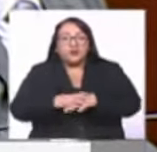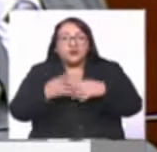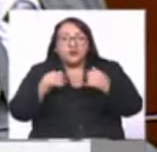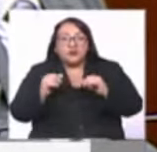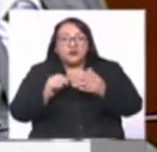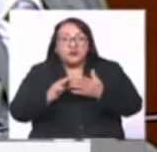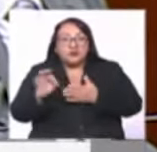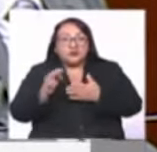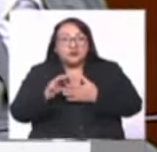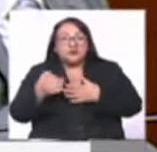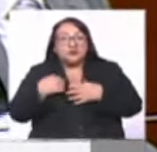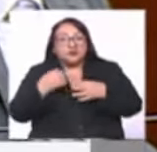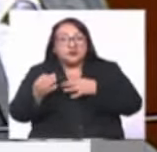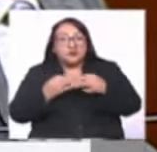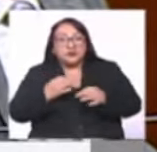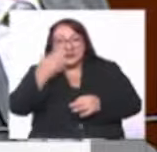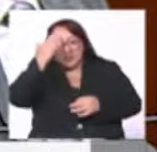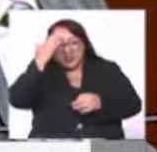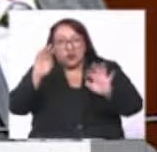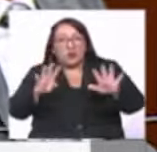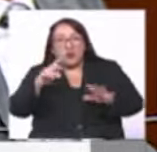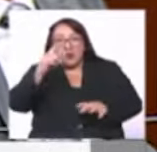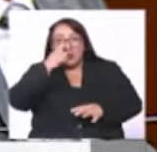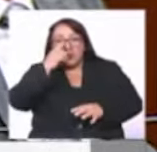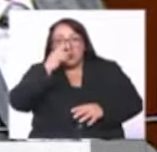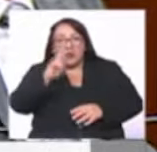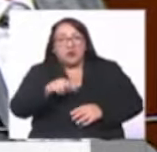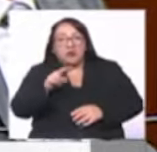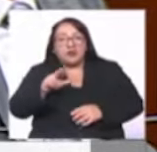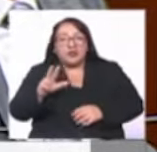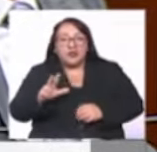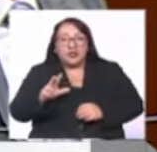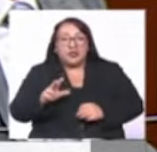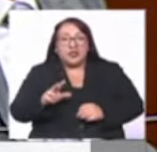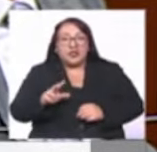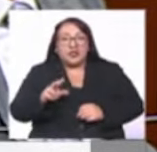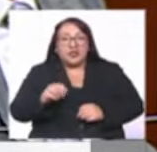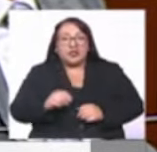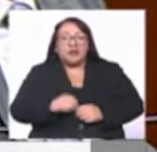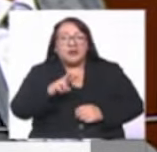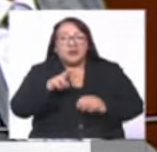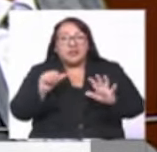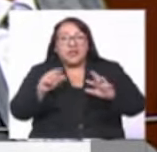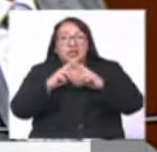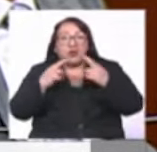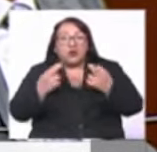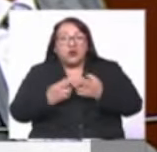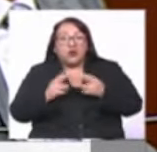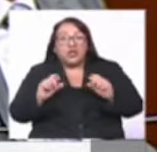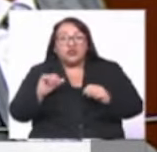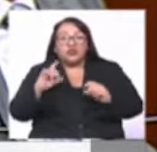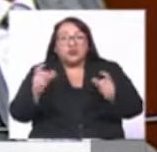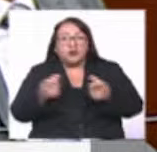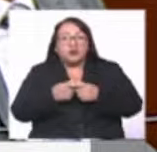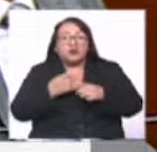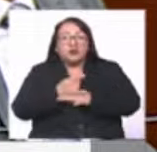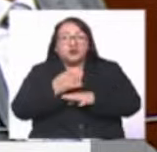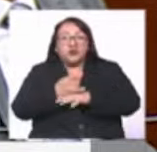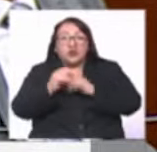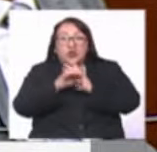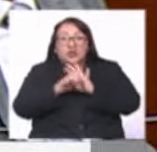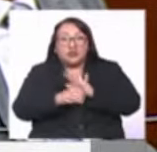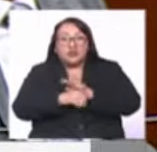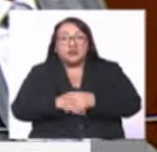calificación debo referir que el día 9 de junio del 2023 en la 36 sesión extraord de la subcomisión de acusaciones